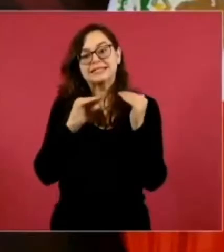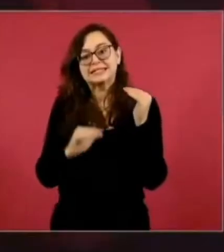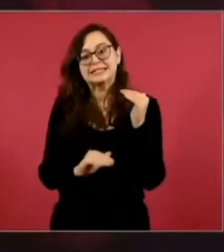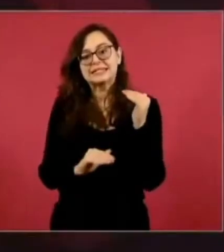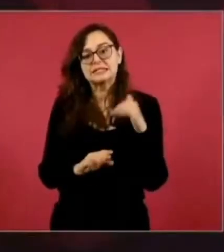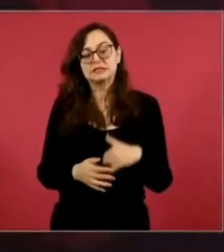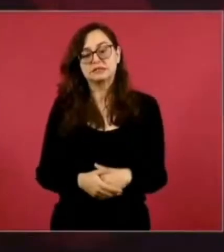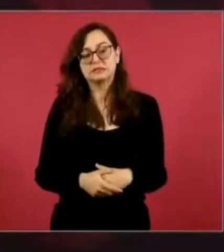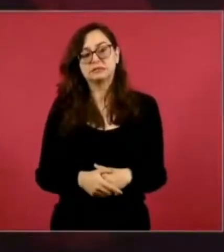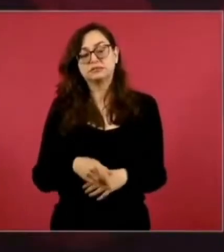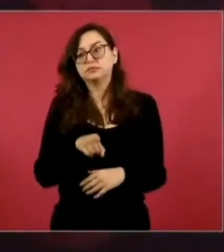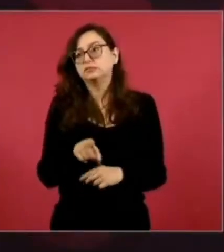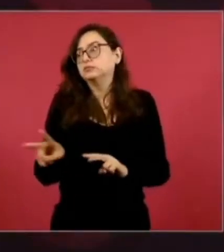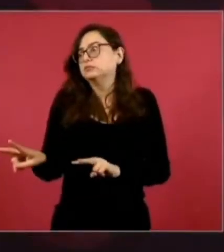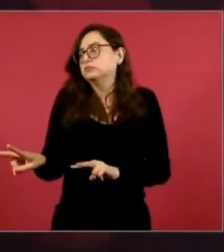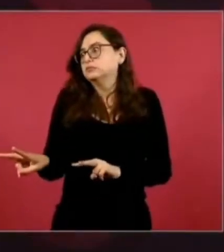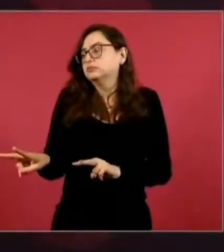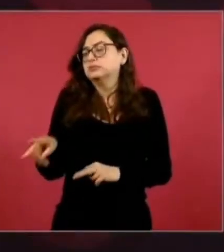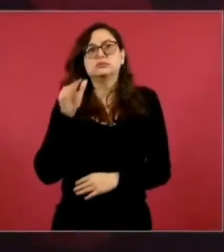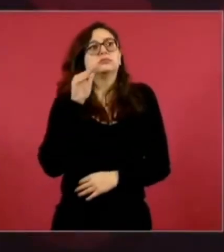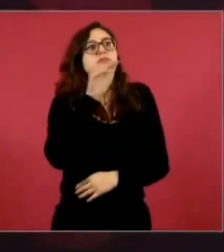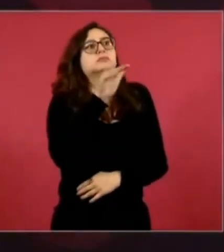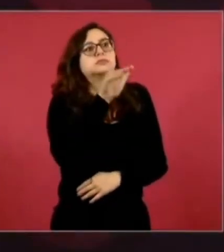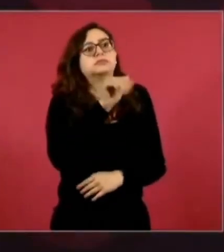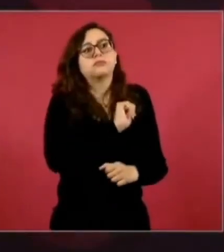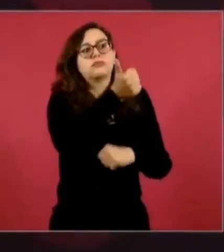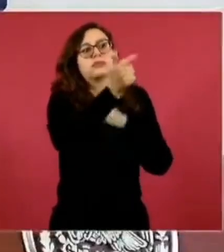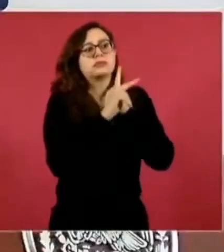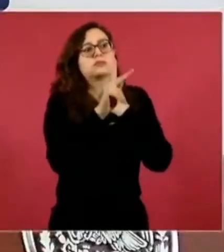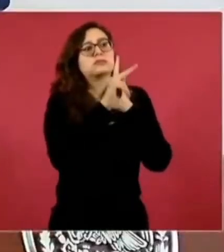a quejarse, a buscar apoyo,